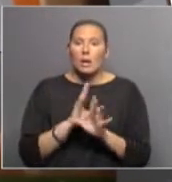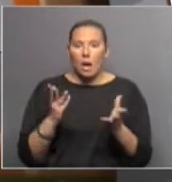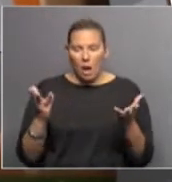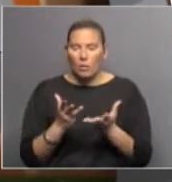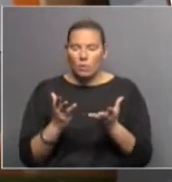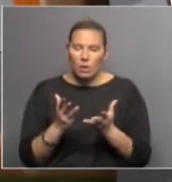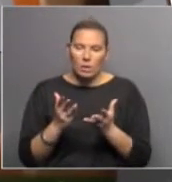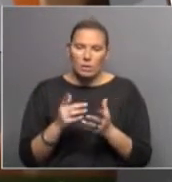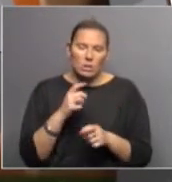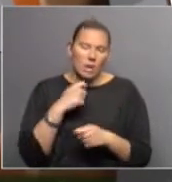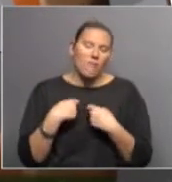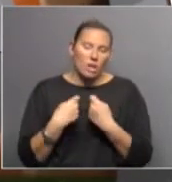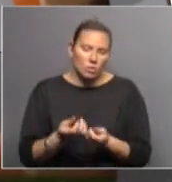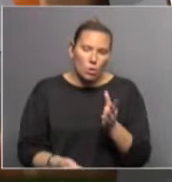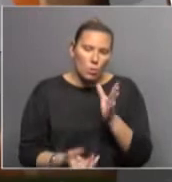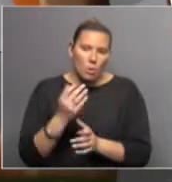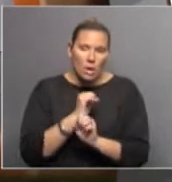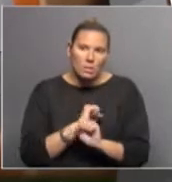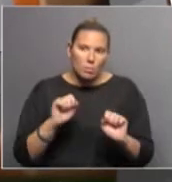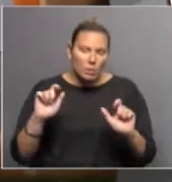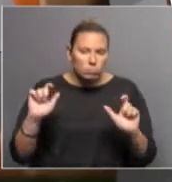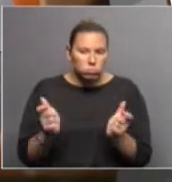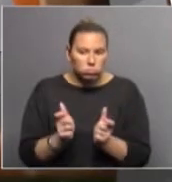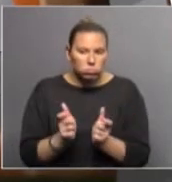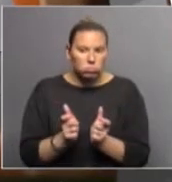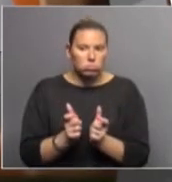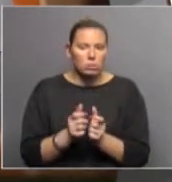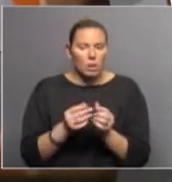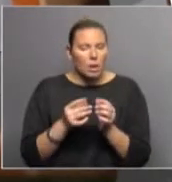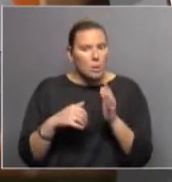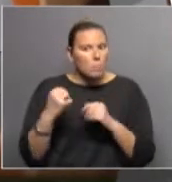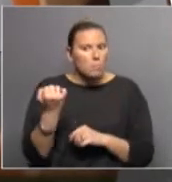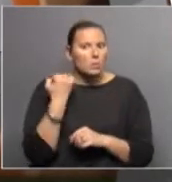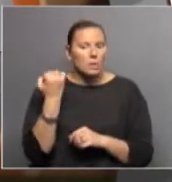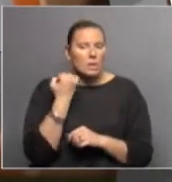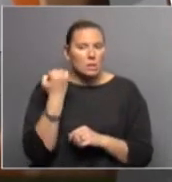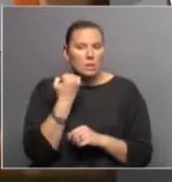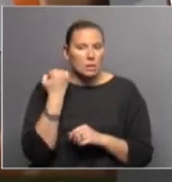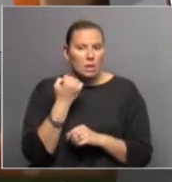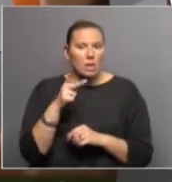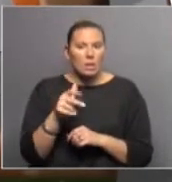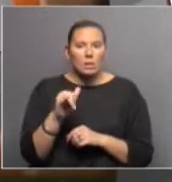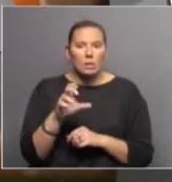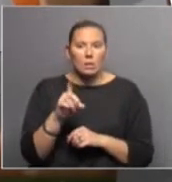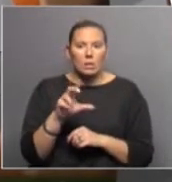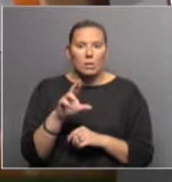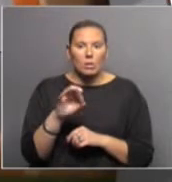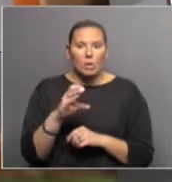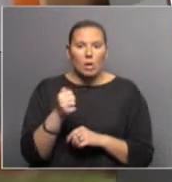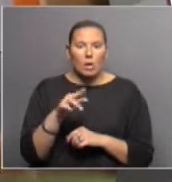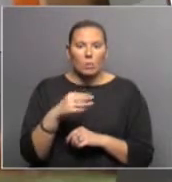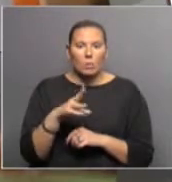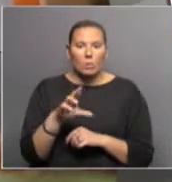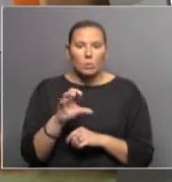aún sin nuevas inversiones, se podría reducir de manera sensible el uso de hidrocarburos. De hecho, en esta